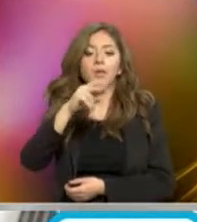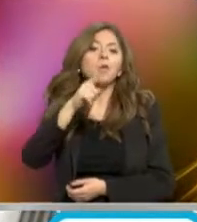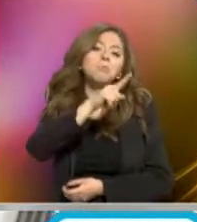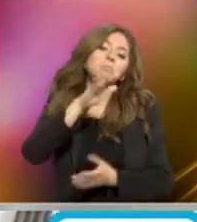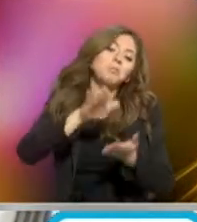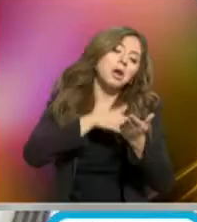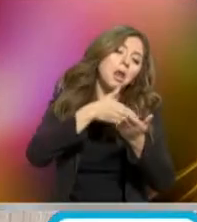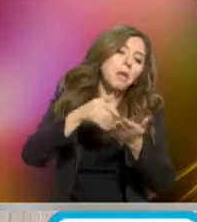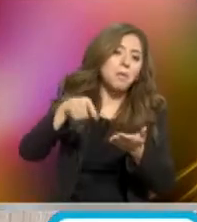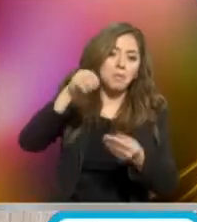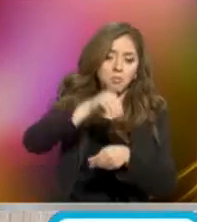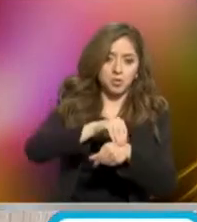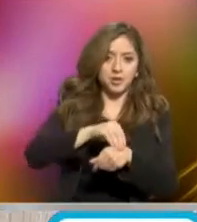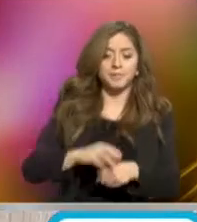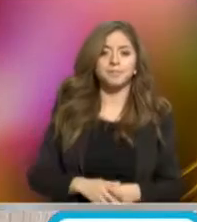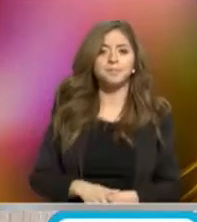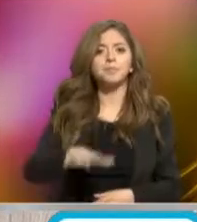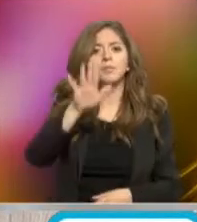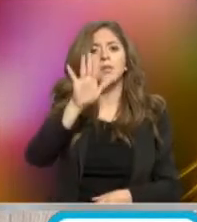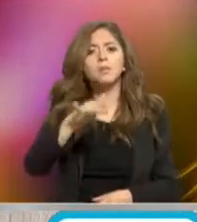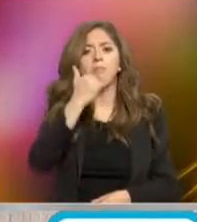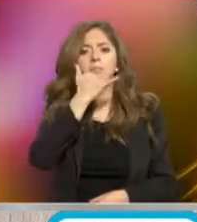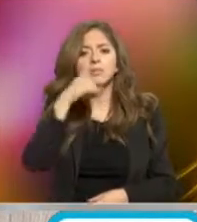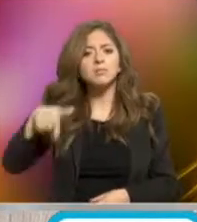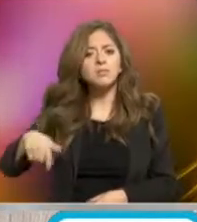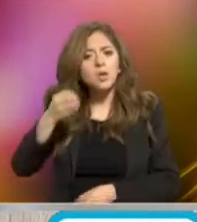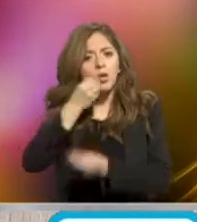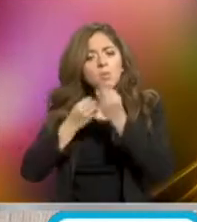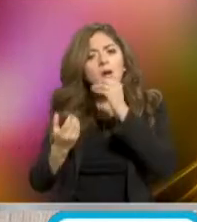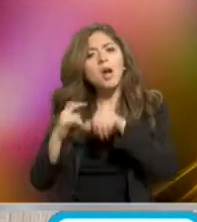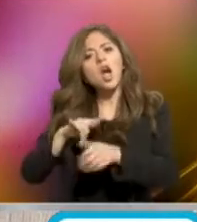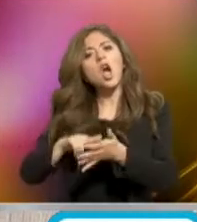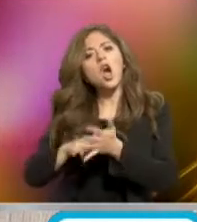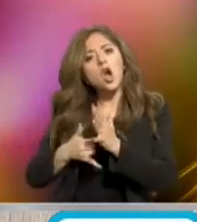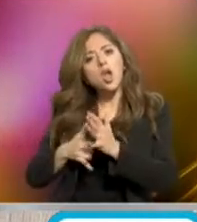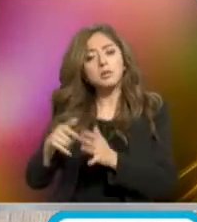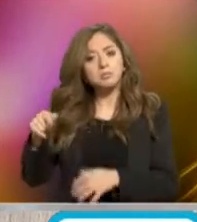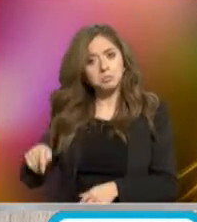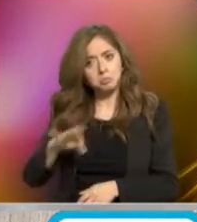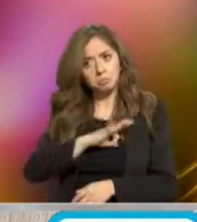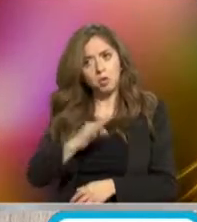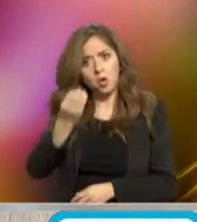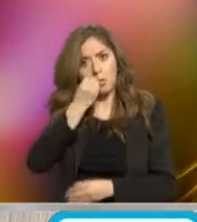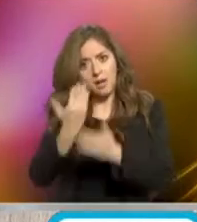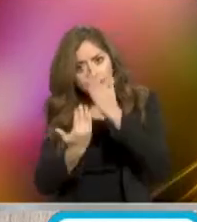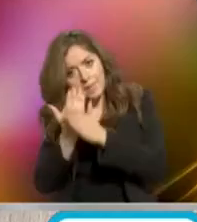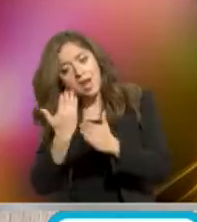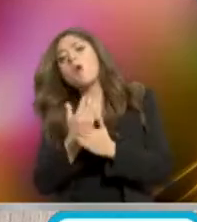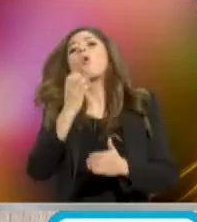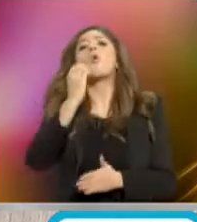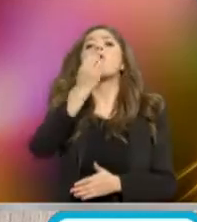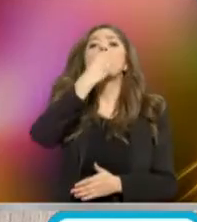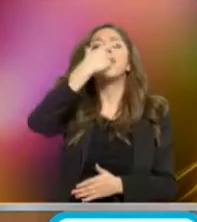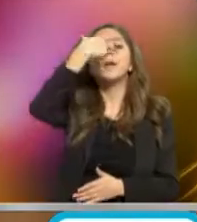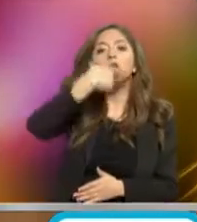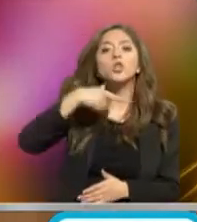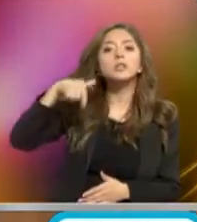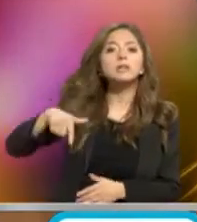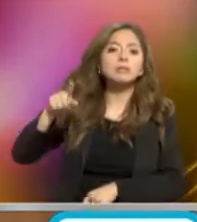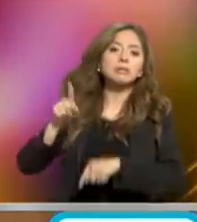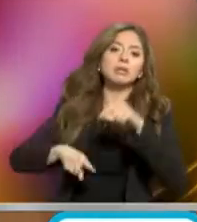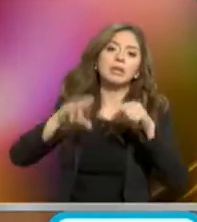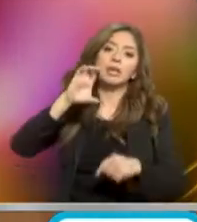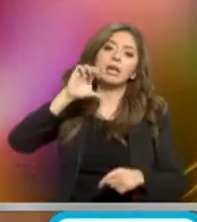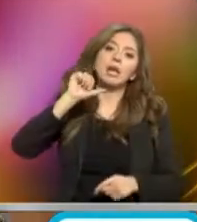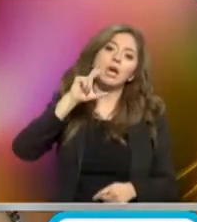Y Una los pregunta, hombres. Cintia, ¿esto a qué hora sería más apropiado consumirlo? Eso podría ser un buen desayuno o Muy una bien. cena ligera. Estamos ahorrando carbohidratos, entonces Muy